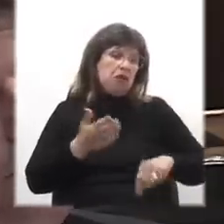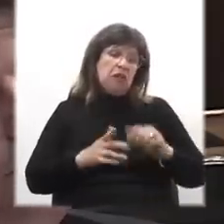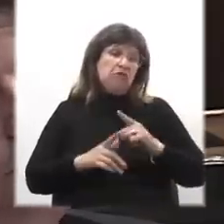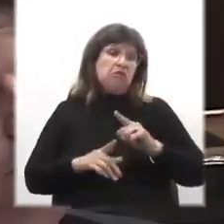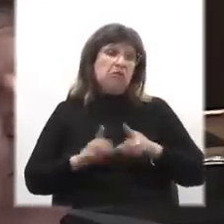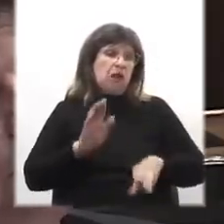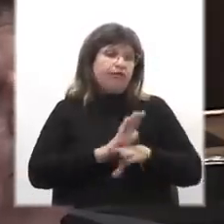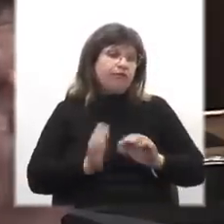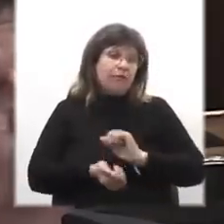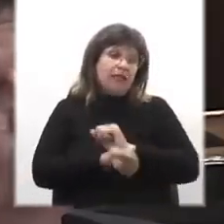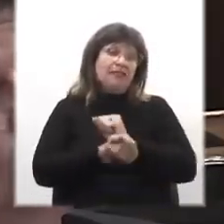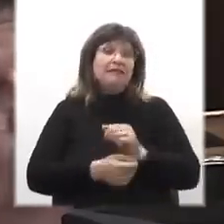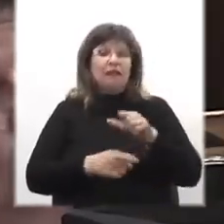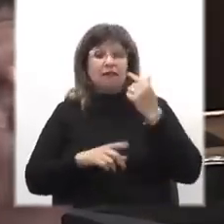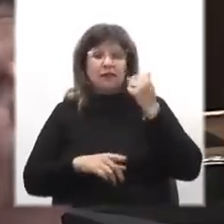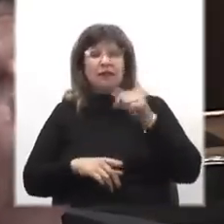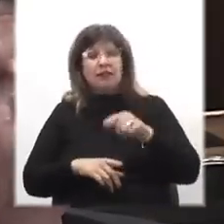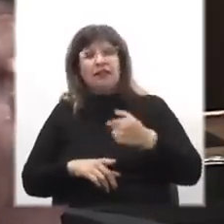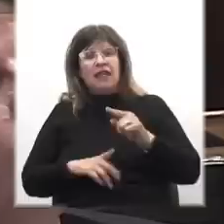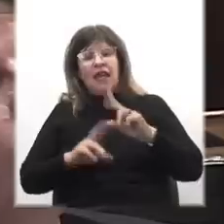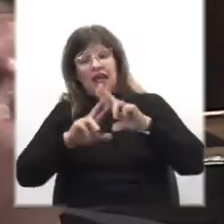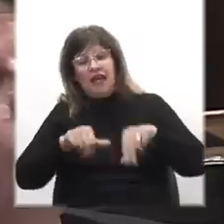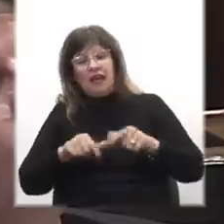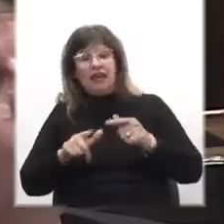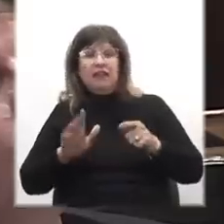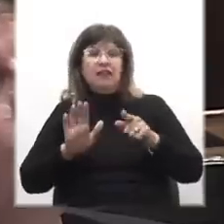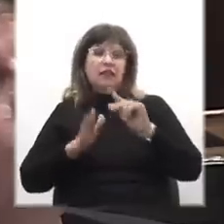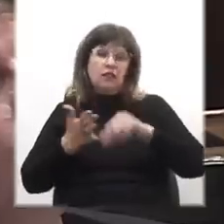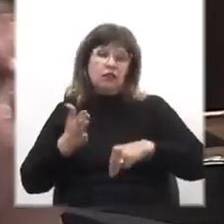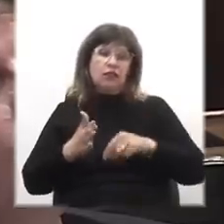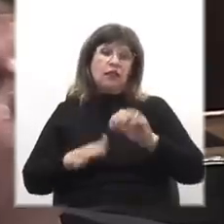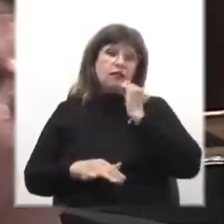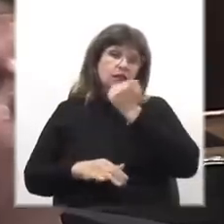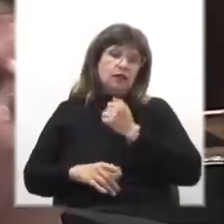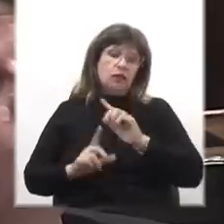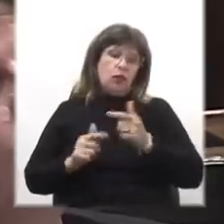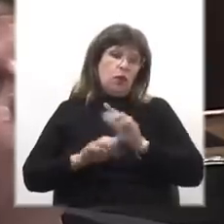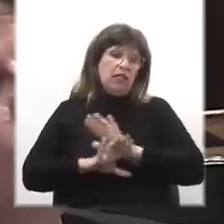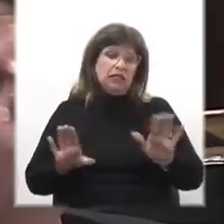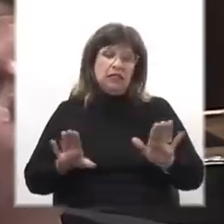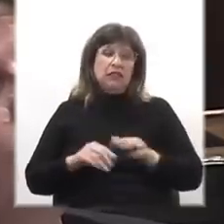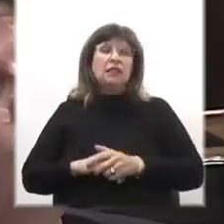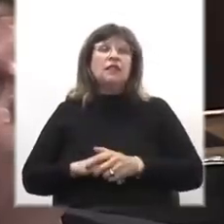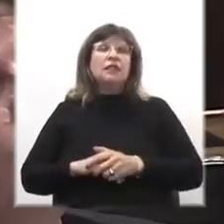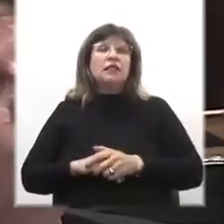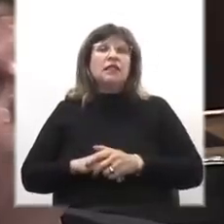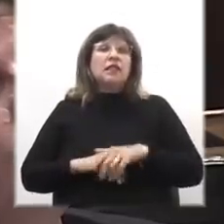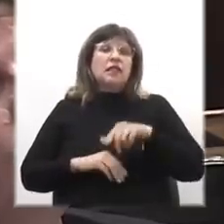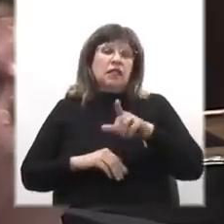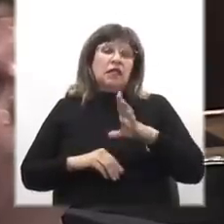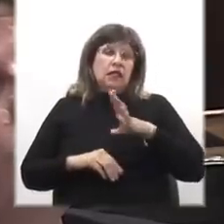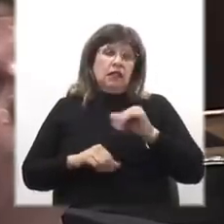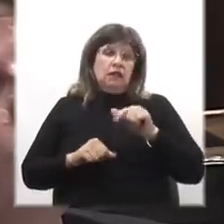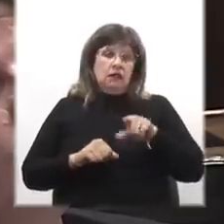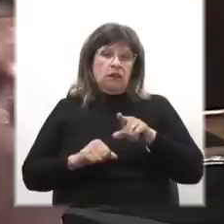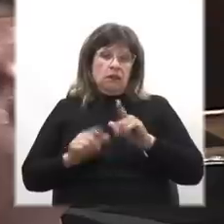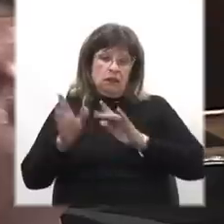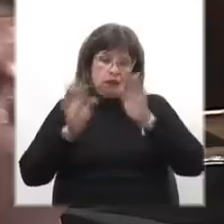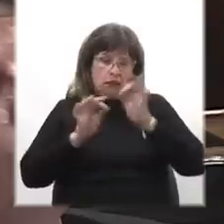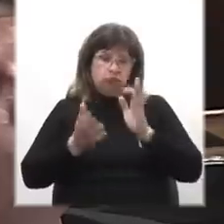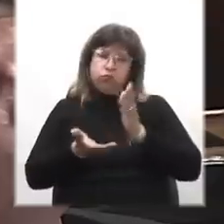presa. Hay que derogar ese artículo que permite los contratos confidenciales, no hay más contratos confidenciales. Y hay que hacer una